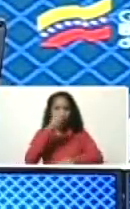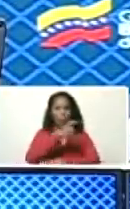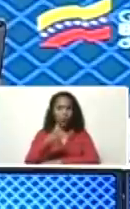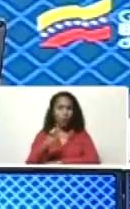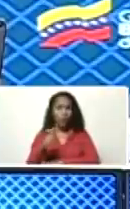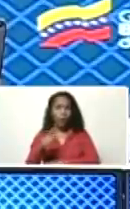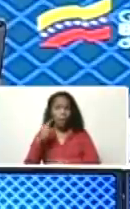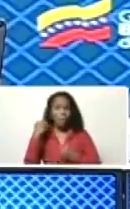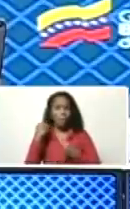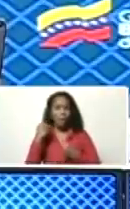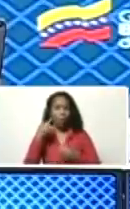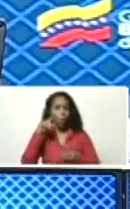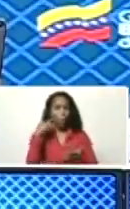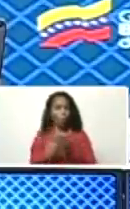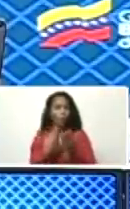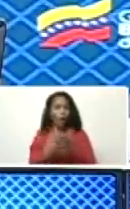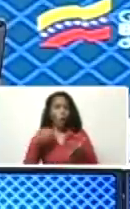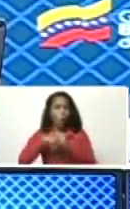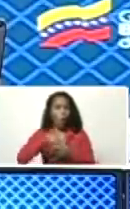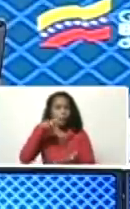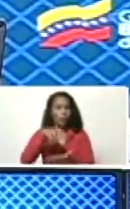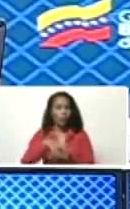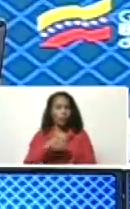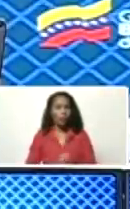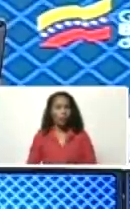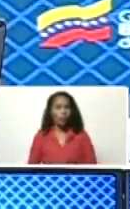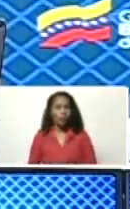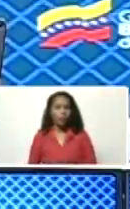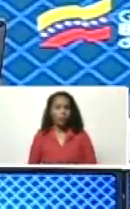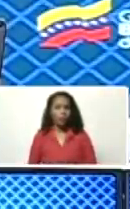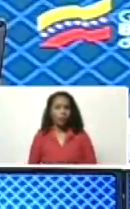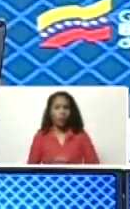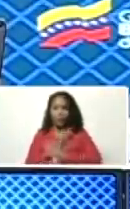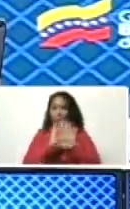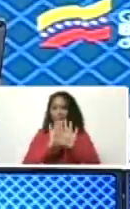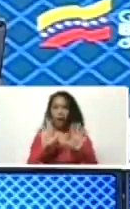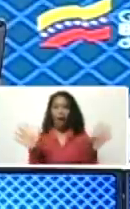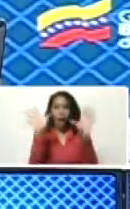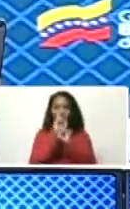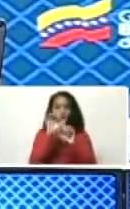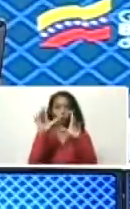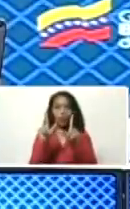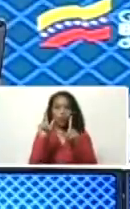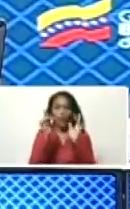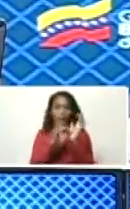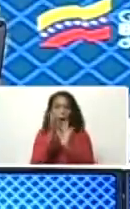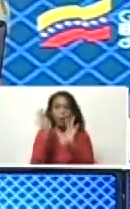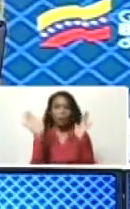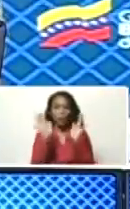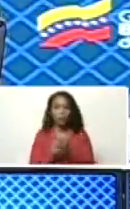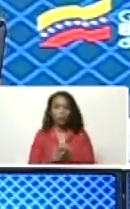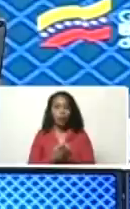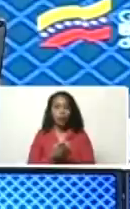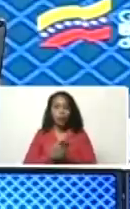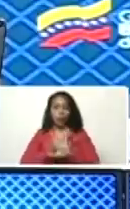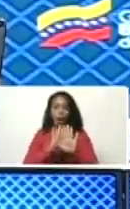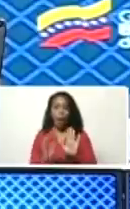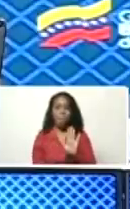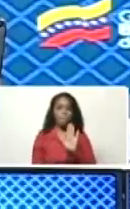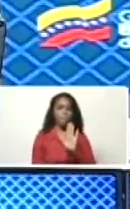se justificara cualquier golpe de Estado. Ya en la noche del 11 de abril habían